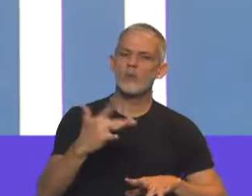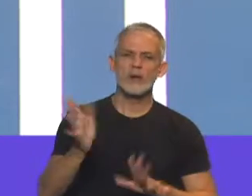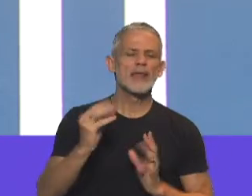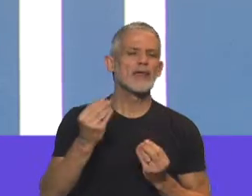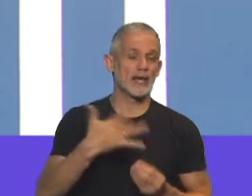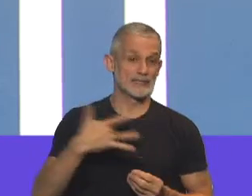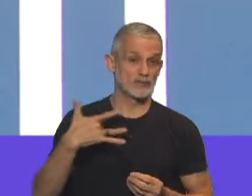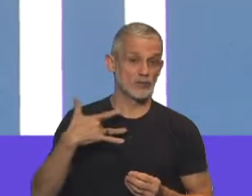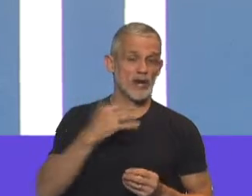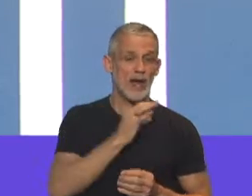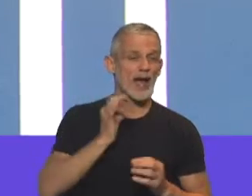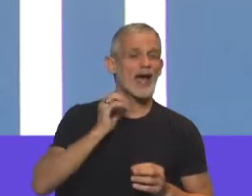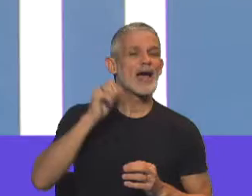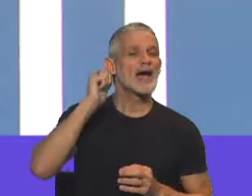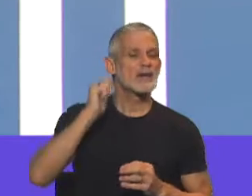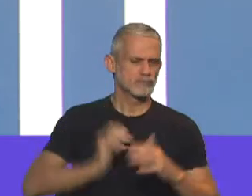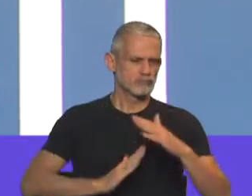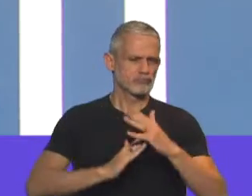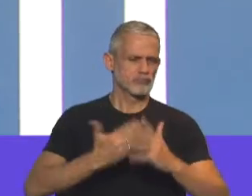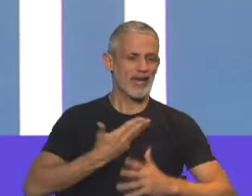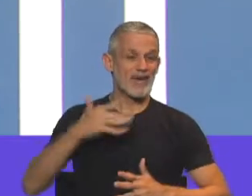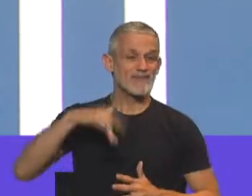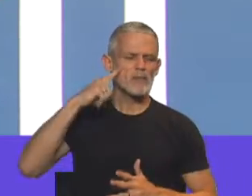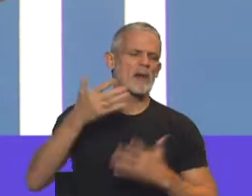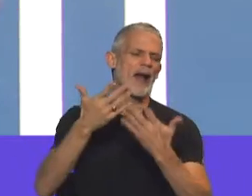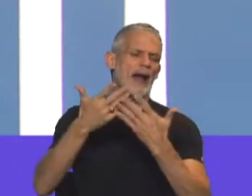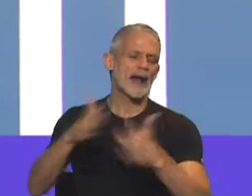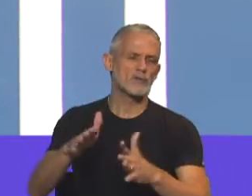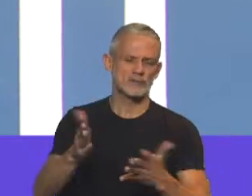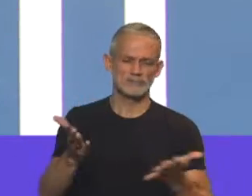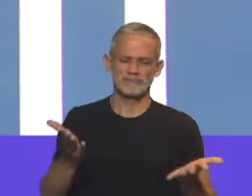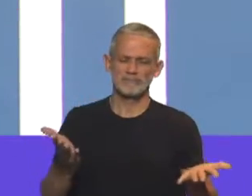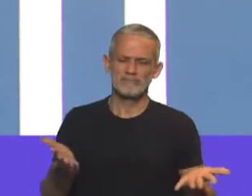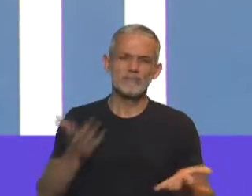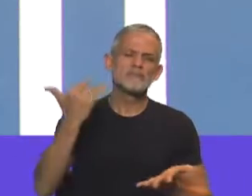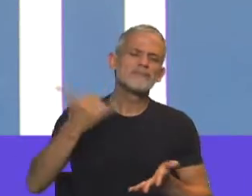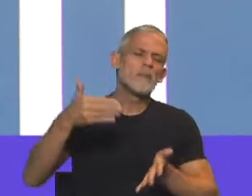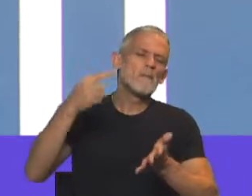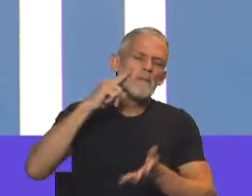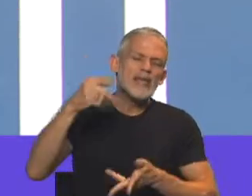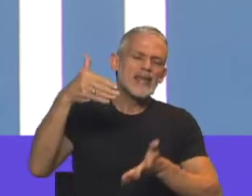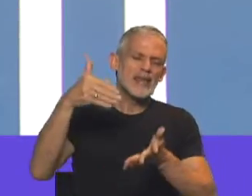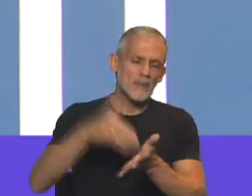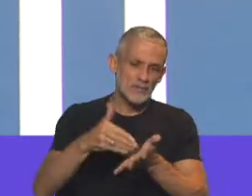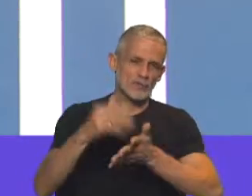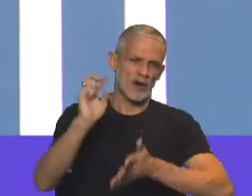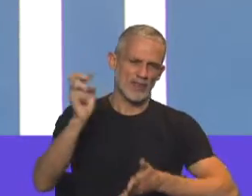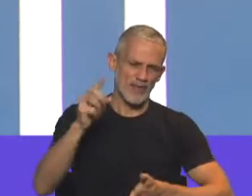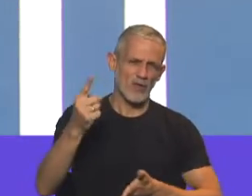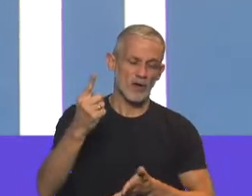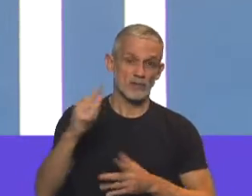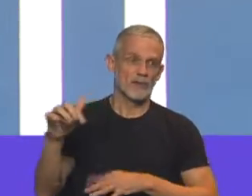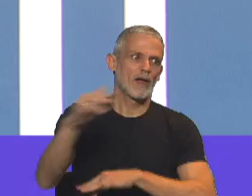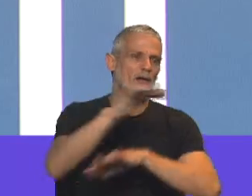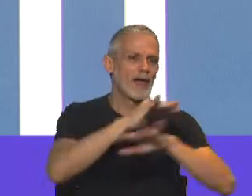georgieva iba a renunciar o te das cuenta donde se juegan miles de millones de dólares una versión